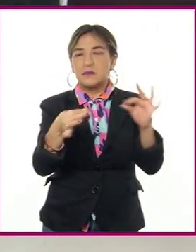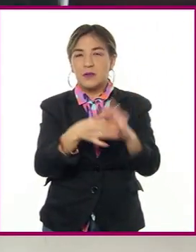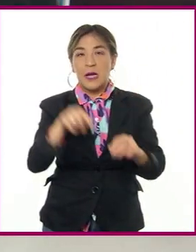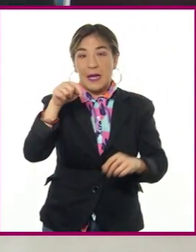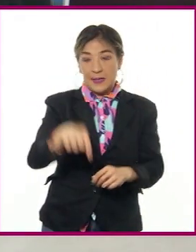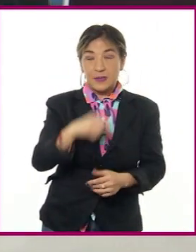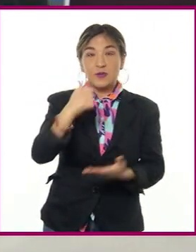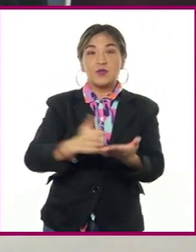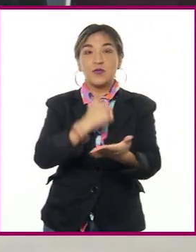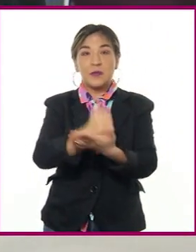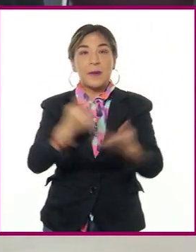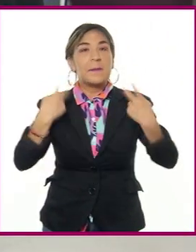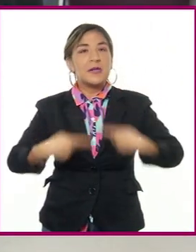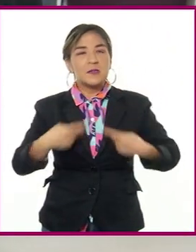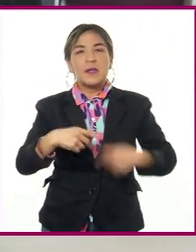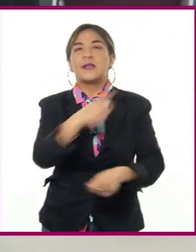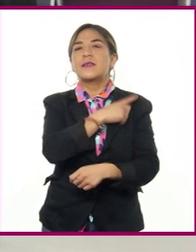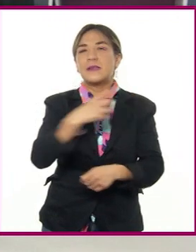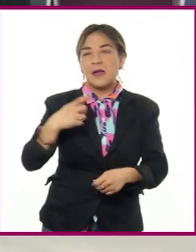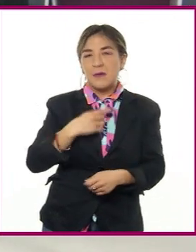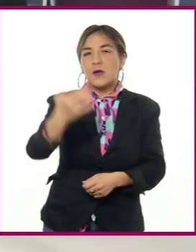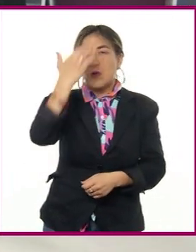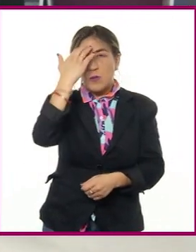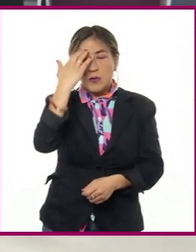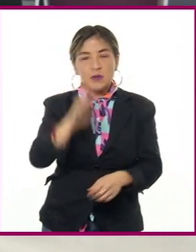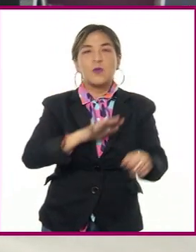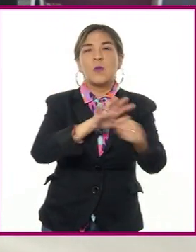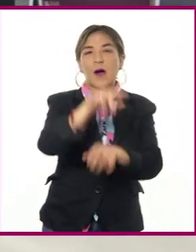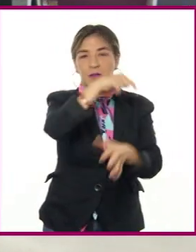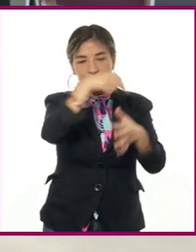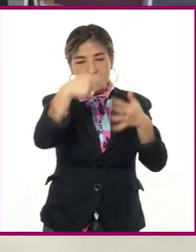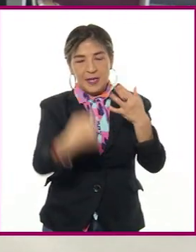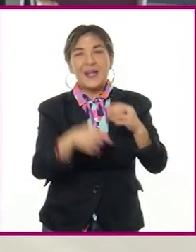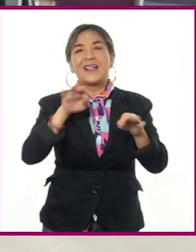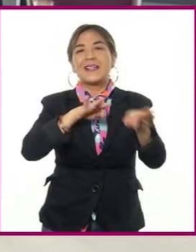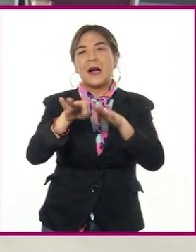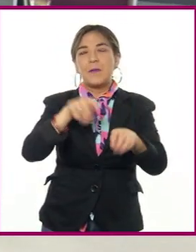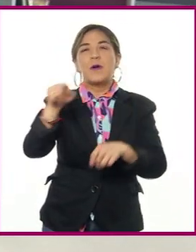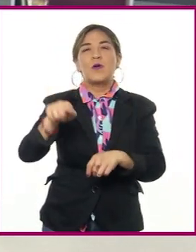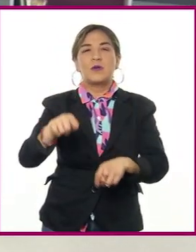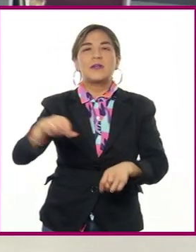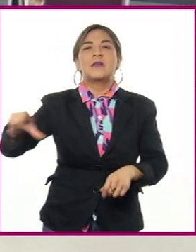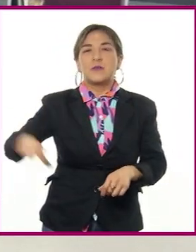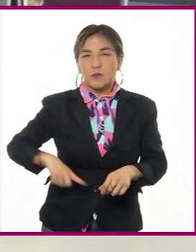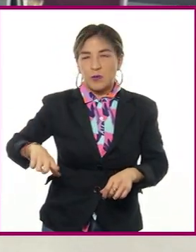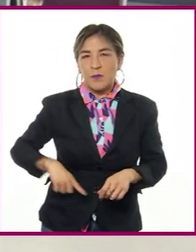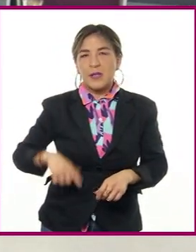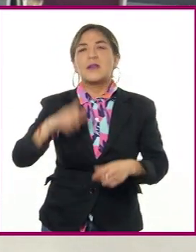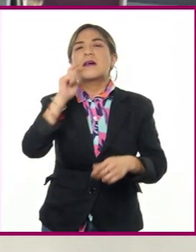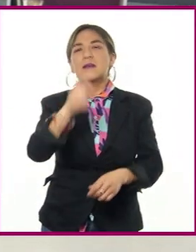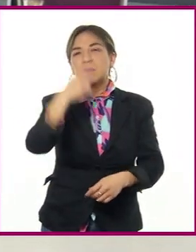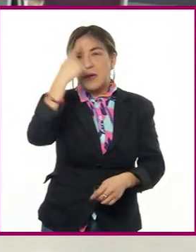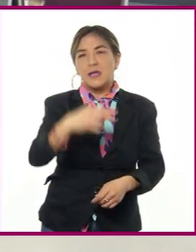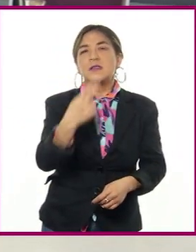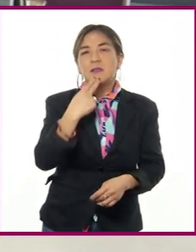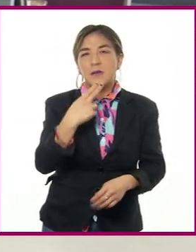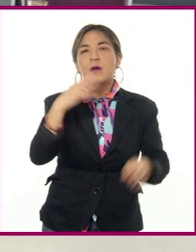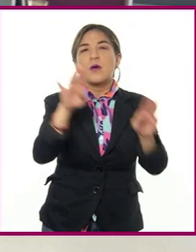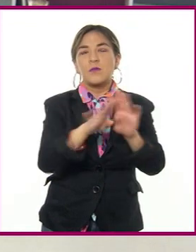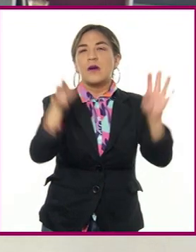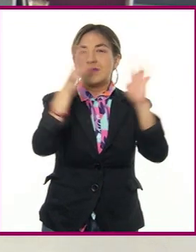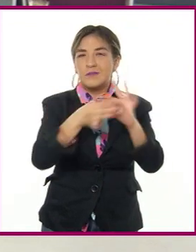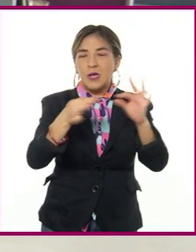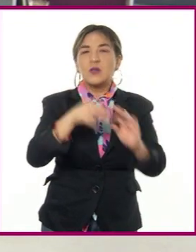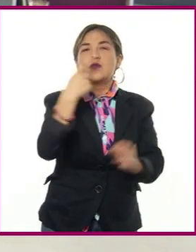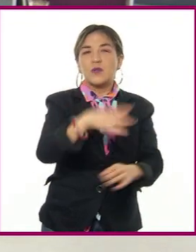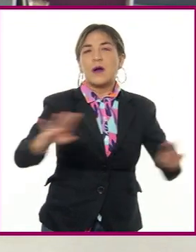ciudadanos debemos conocer los principios bajo los cuales se rige el servicio público, porque sirven como referentes para evaluar la